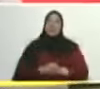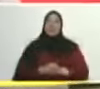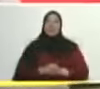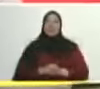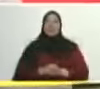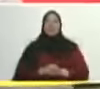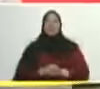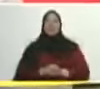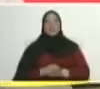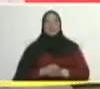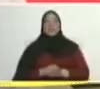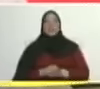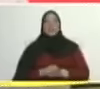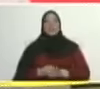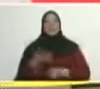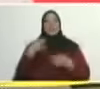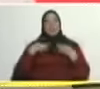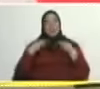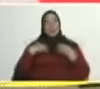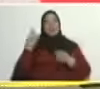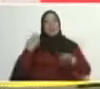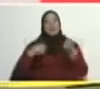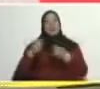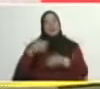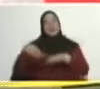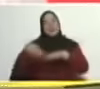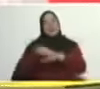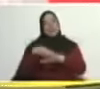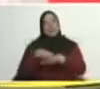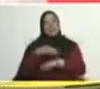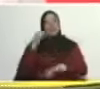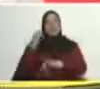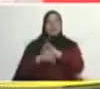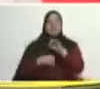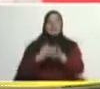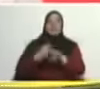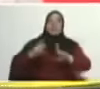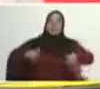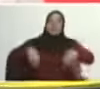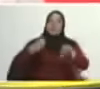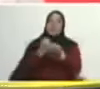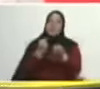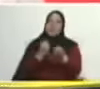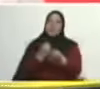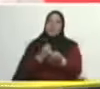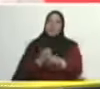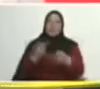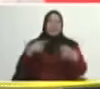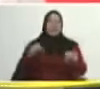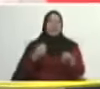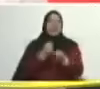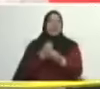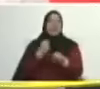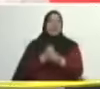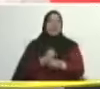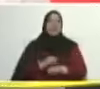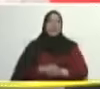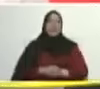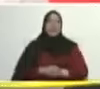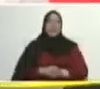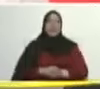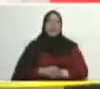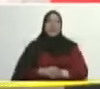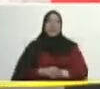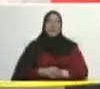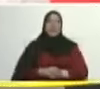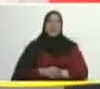construir en socialismo. Queridos hermanos, a medida que avanza el 2024 se mantienen y aún crecen